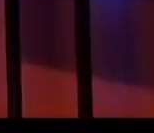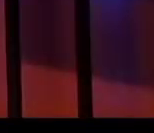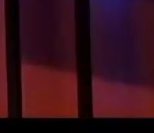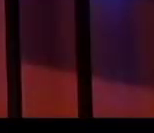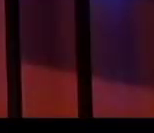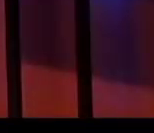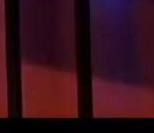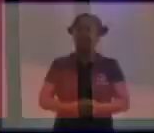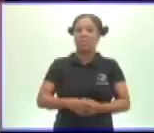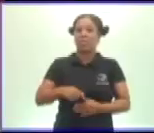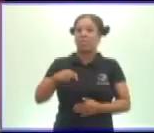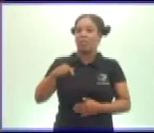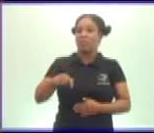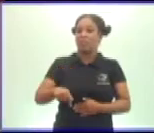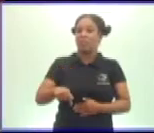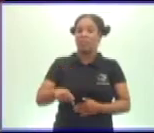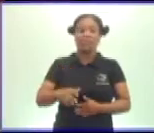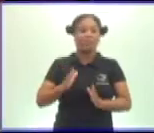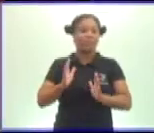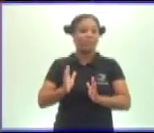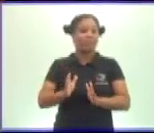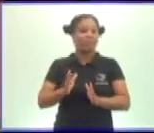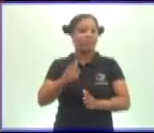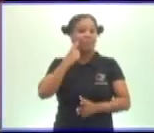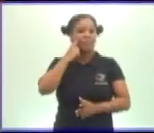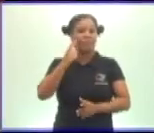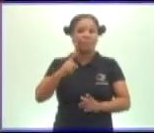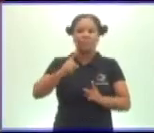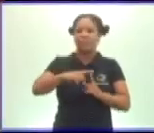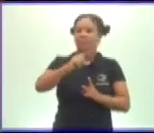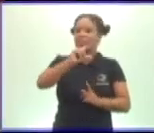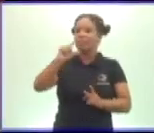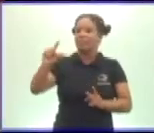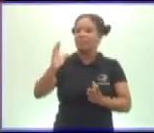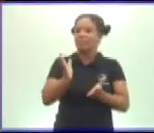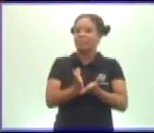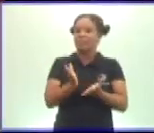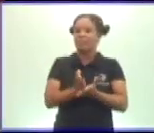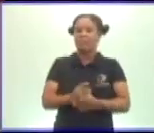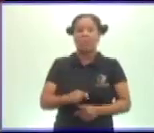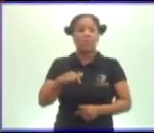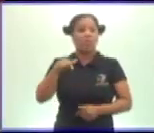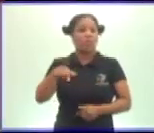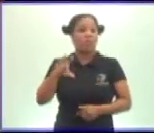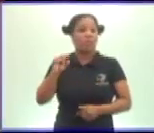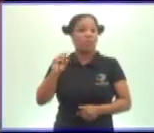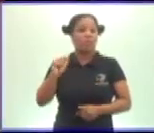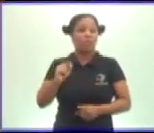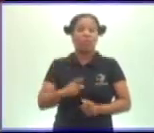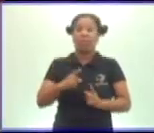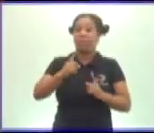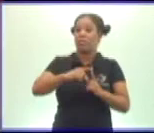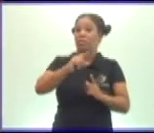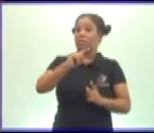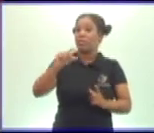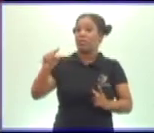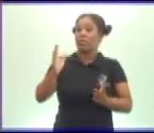A continuación vamos a ver el tema de la clase. Aunque aquí dice en el tema de la